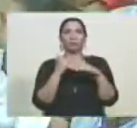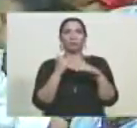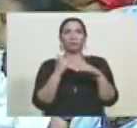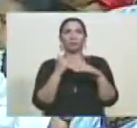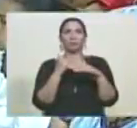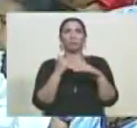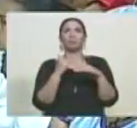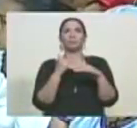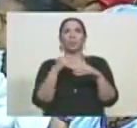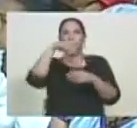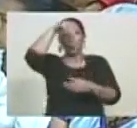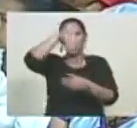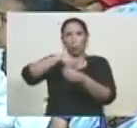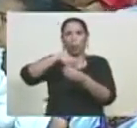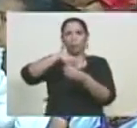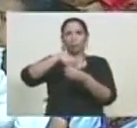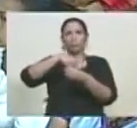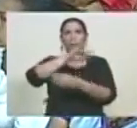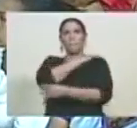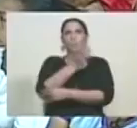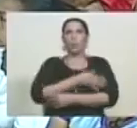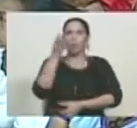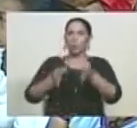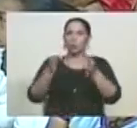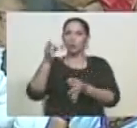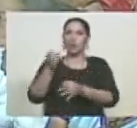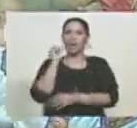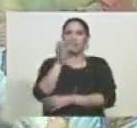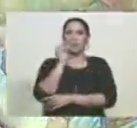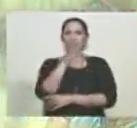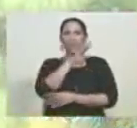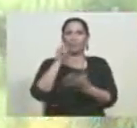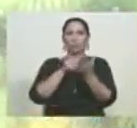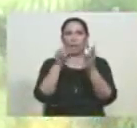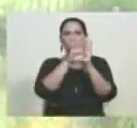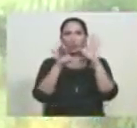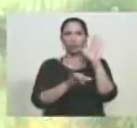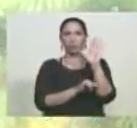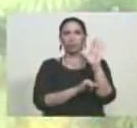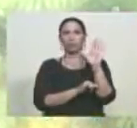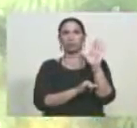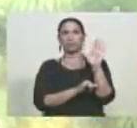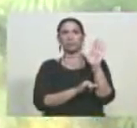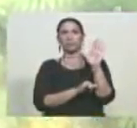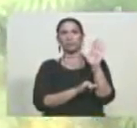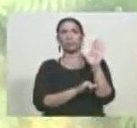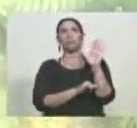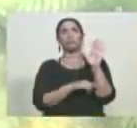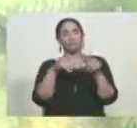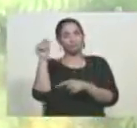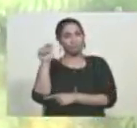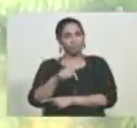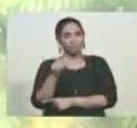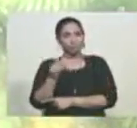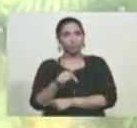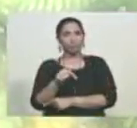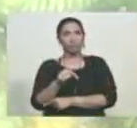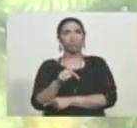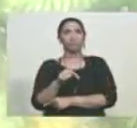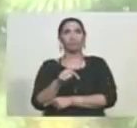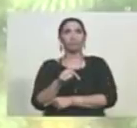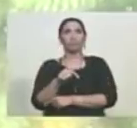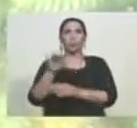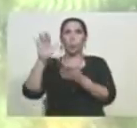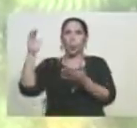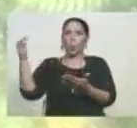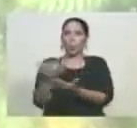La intervención del Poder Judicial por parte de la Asamblea Nacional Constituyente. Pues aquí radica la madriguera de la